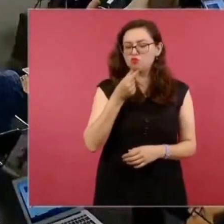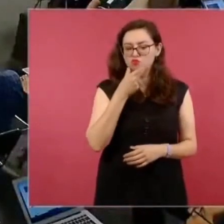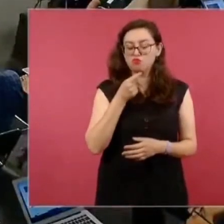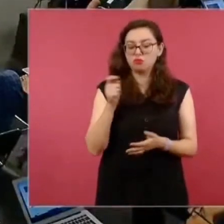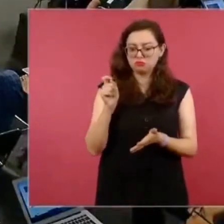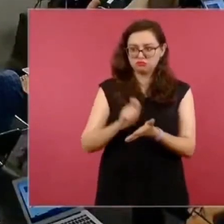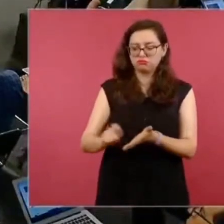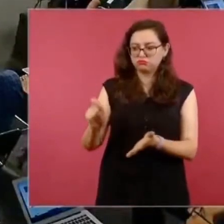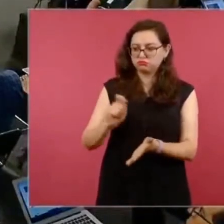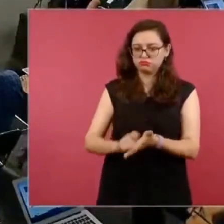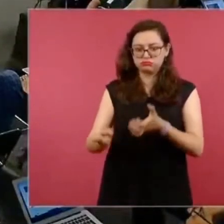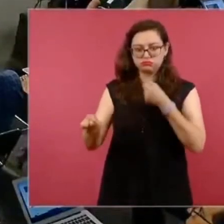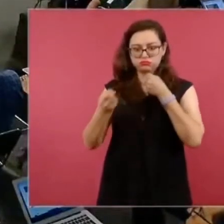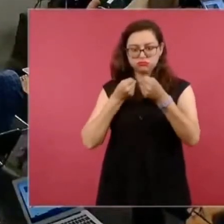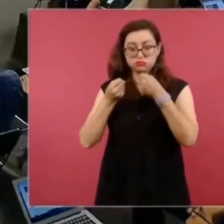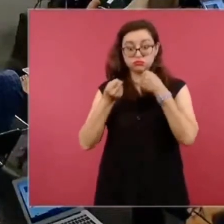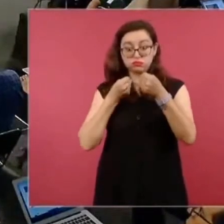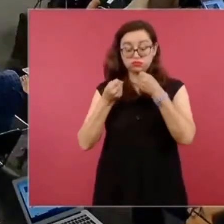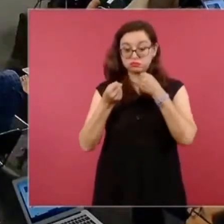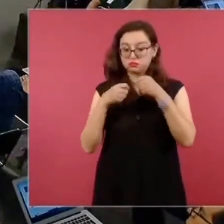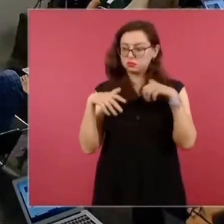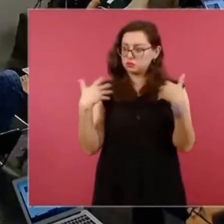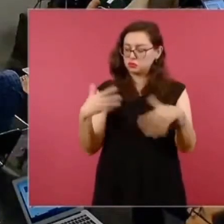Era liberal.